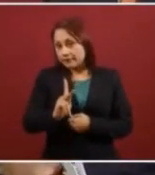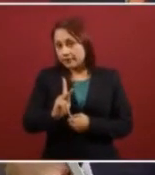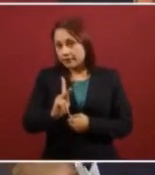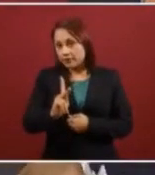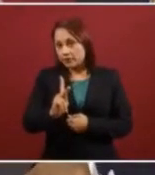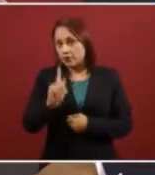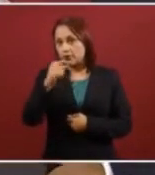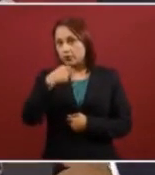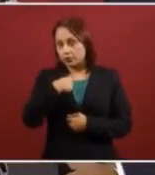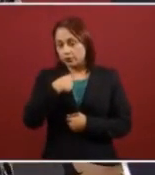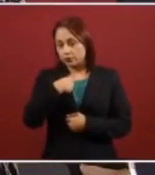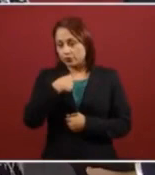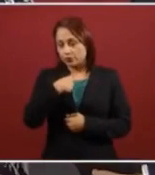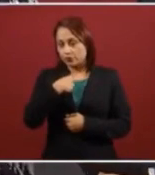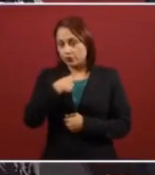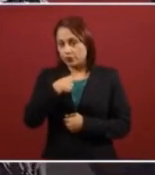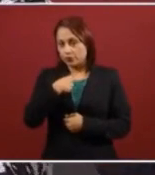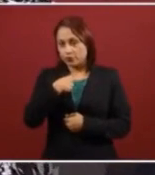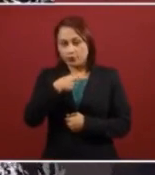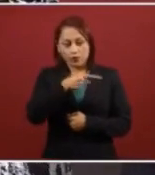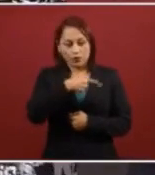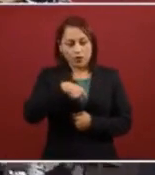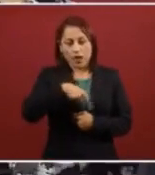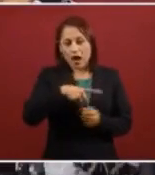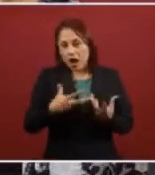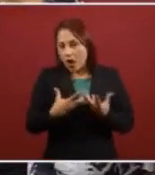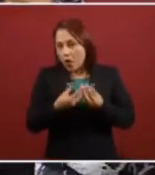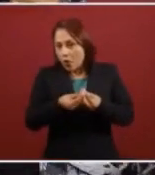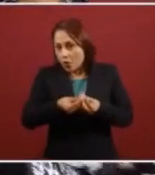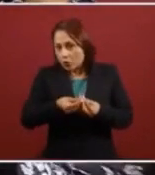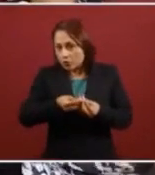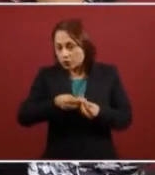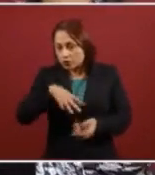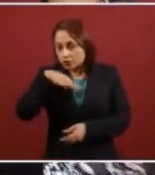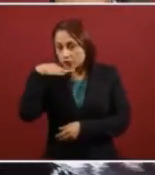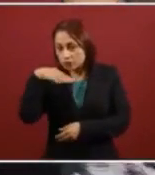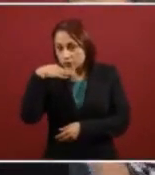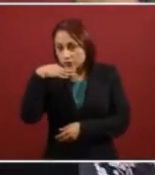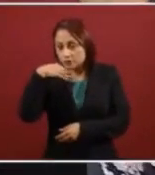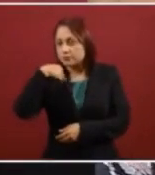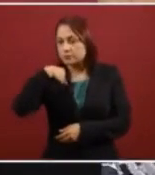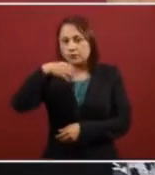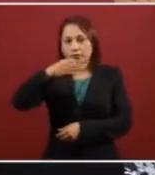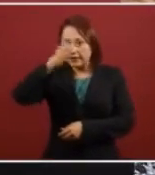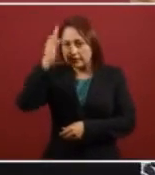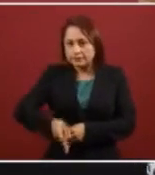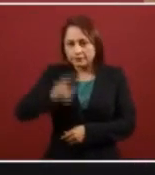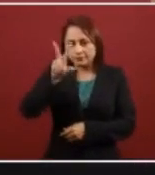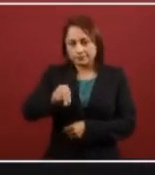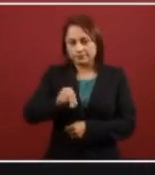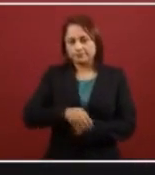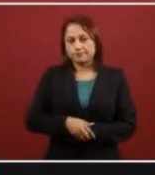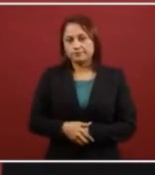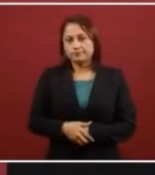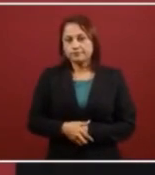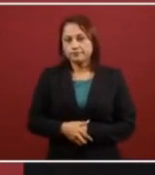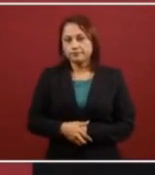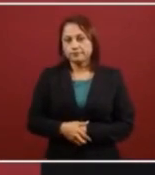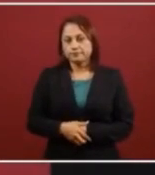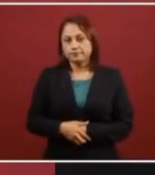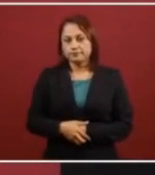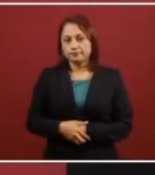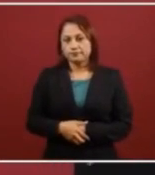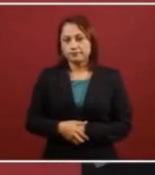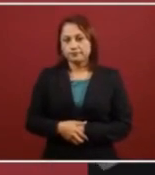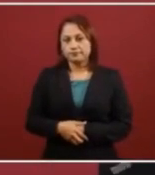would not permitir permit it, la corrupción. Any corruption, no la voy a permitir. I will not permit it.